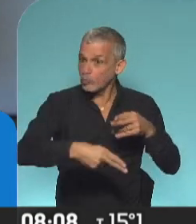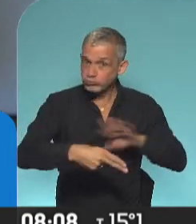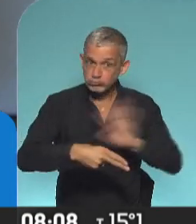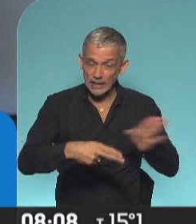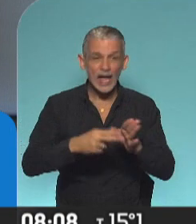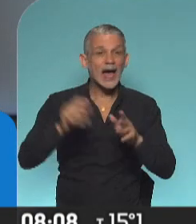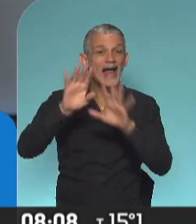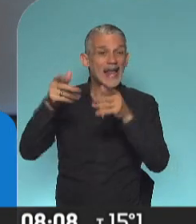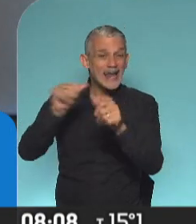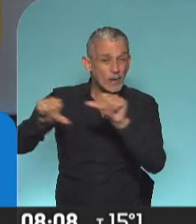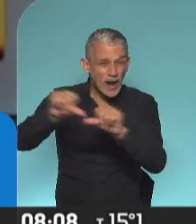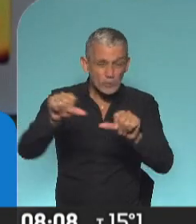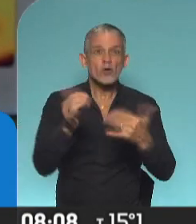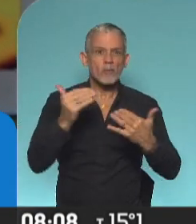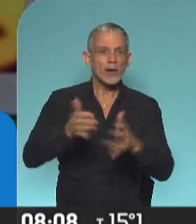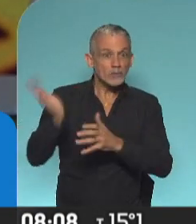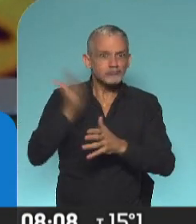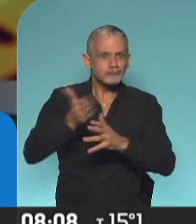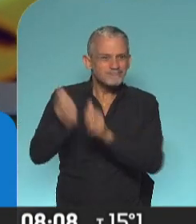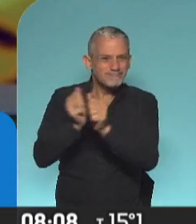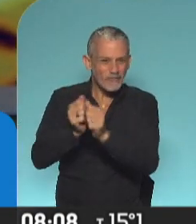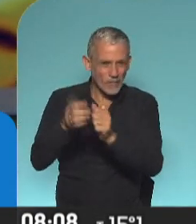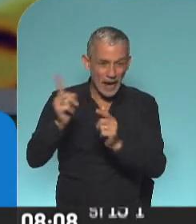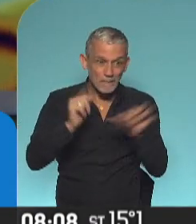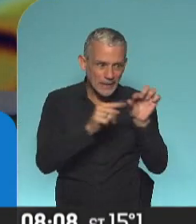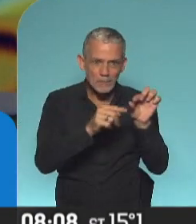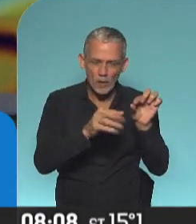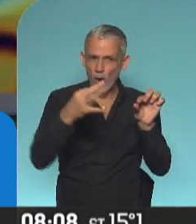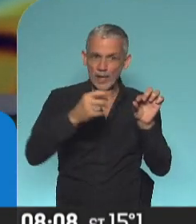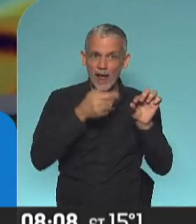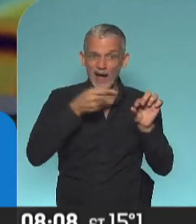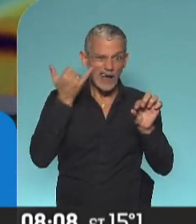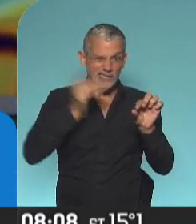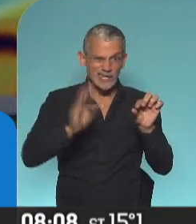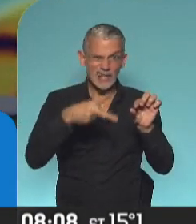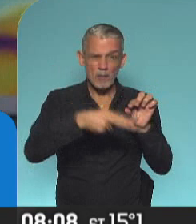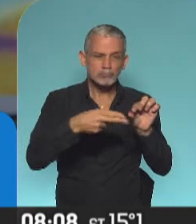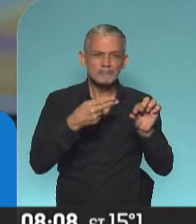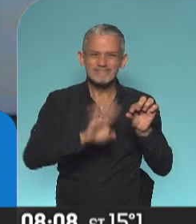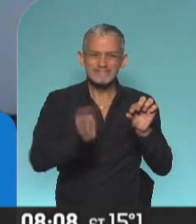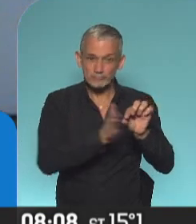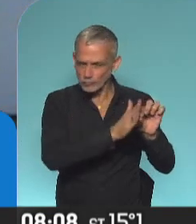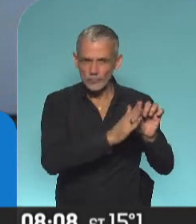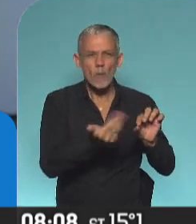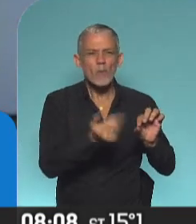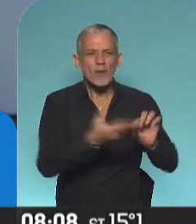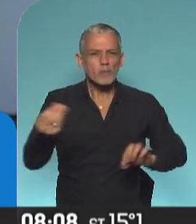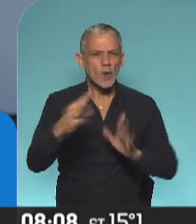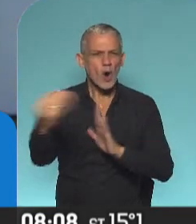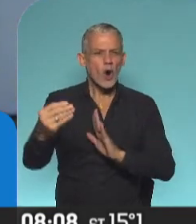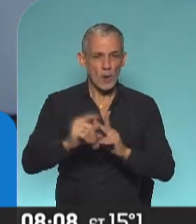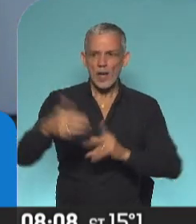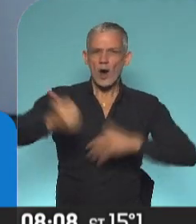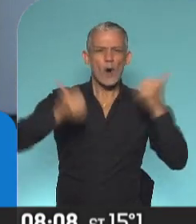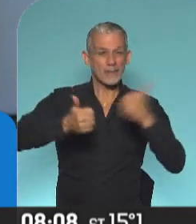los laboratorios pueden comenzar a producir esta molécula y a salir en la competencia, o sea, salir al mercado a competir con esa droga original y